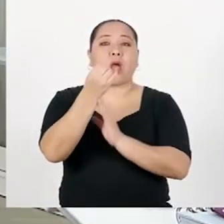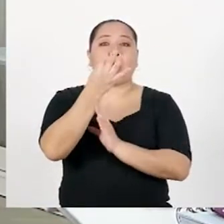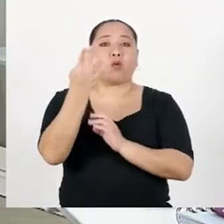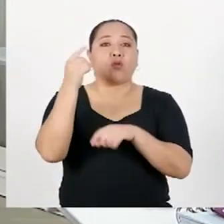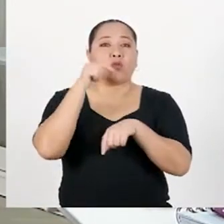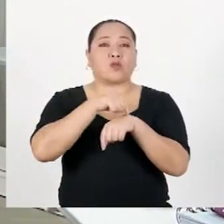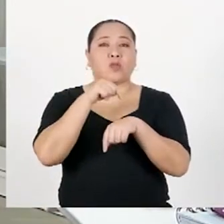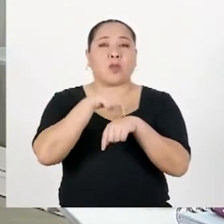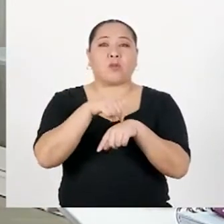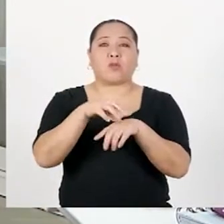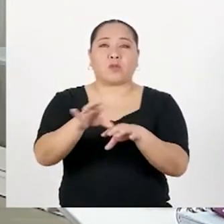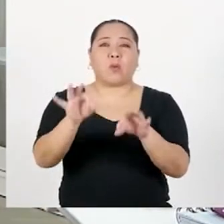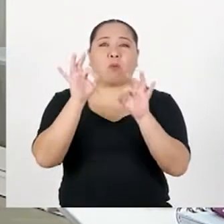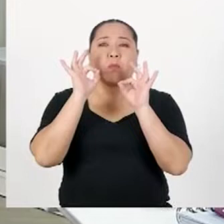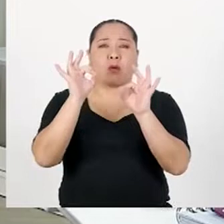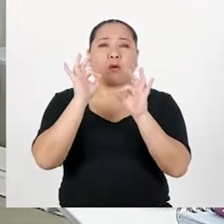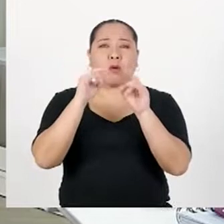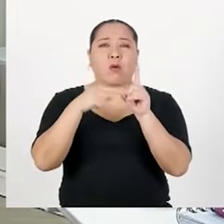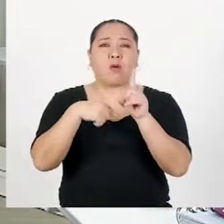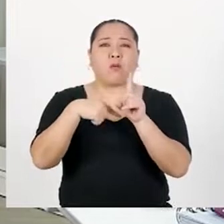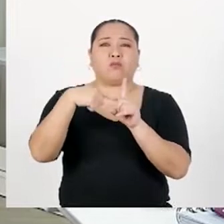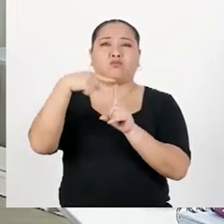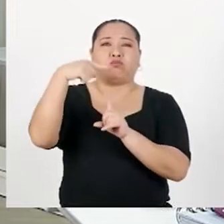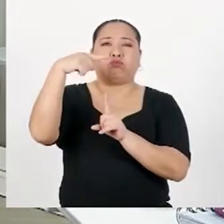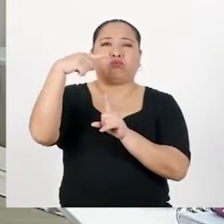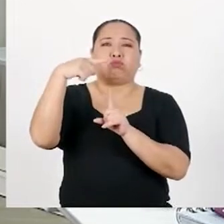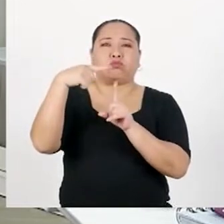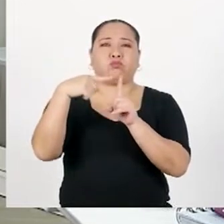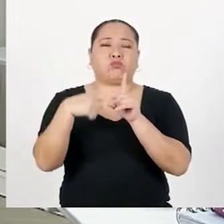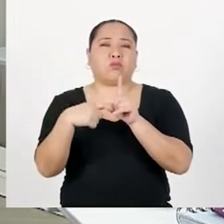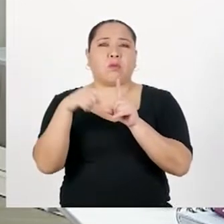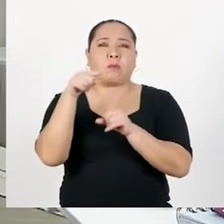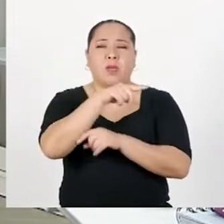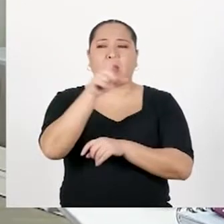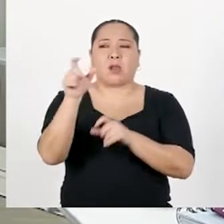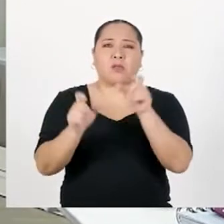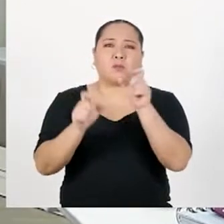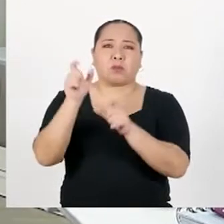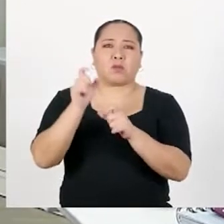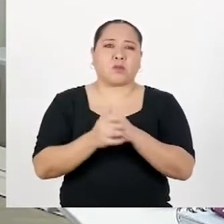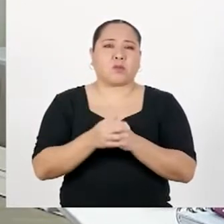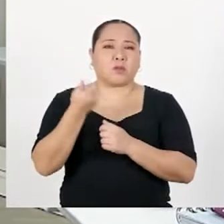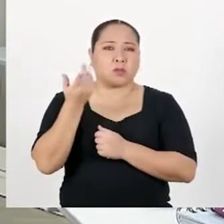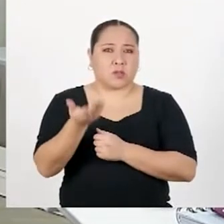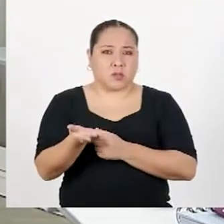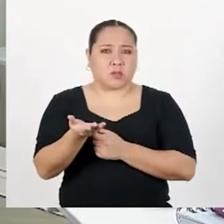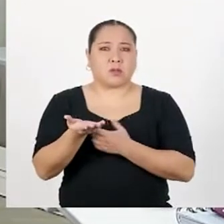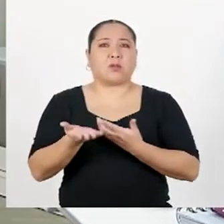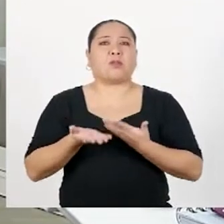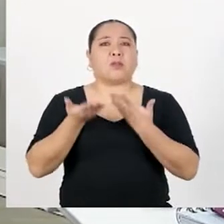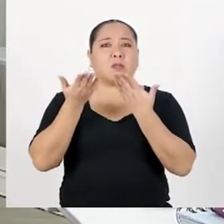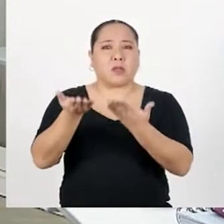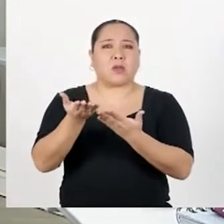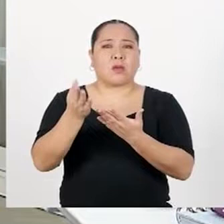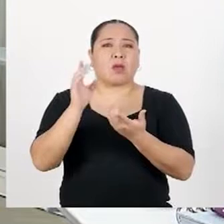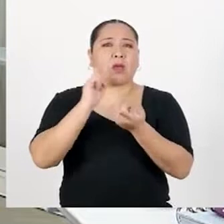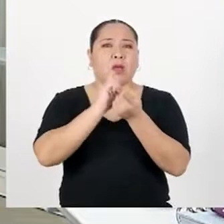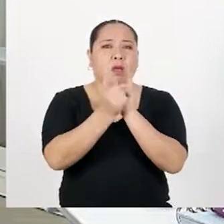Existen periodos críticos de temperatura para los seres humanos que pueden